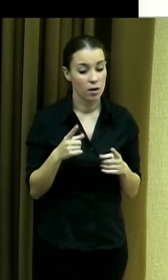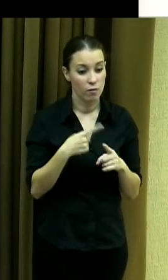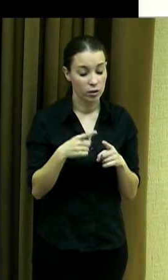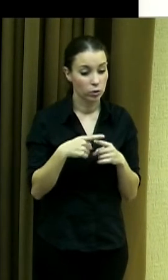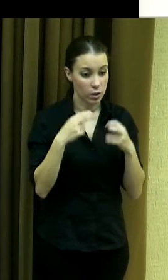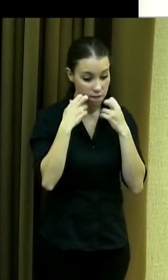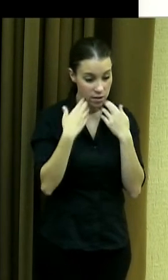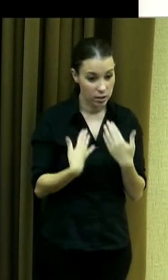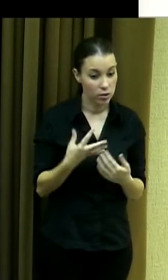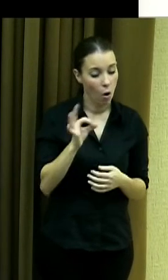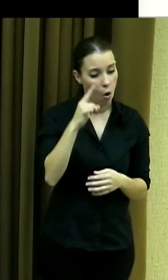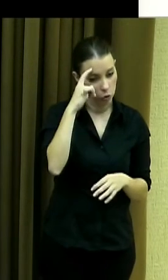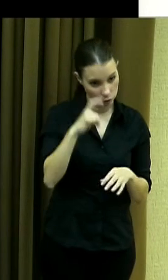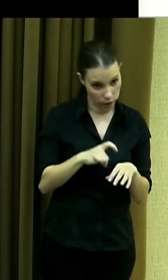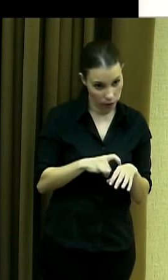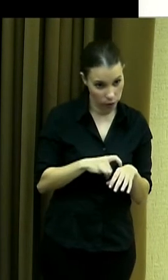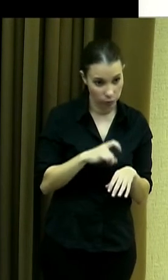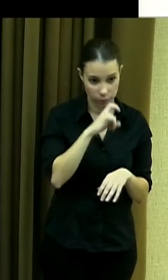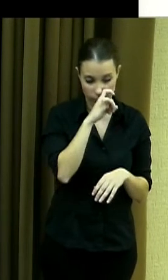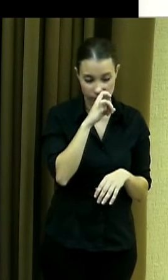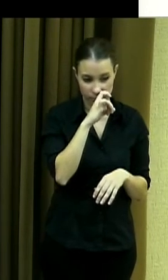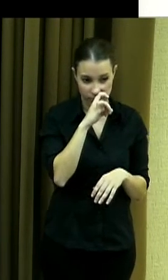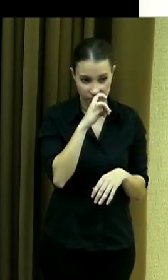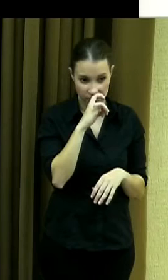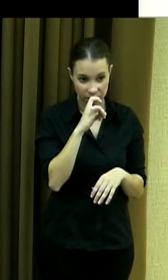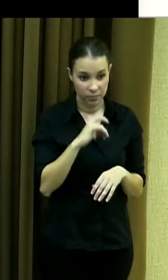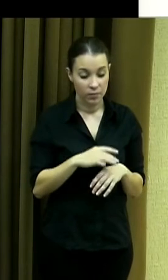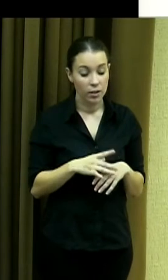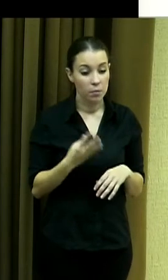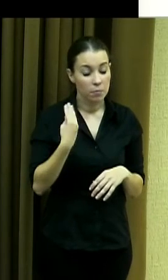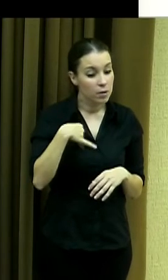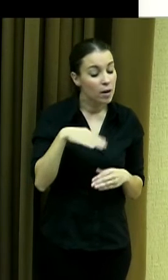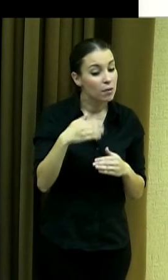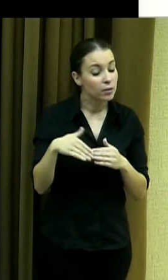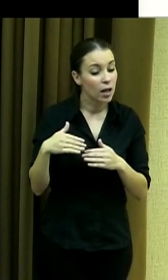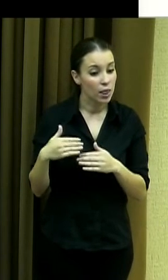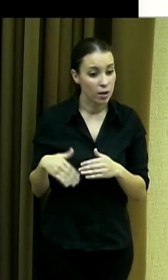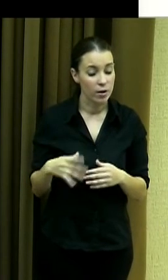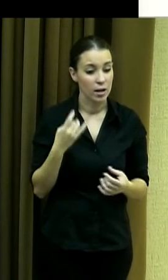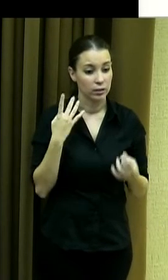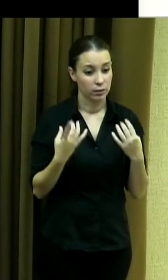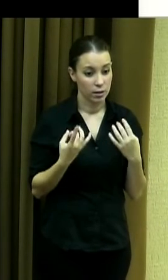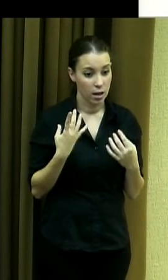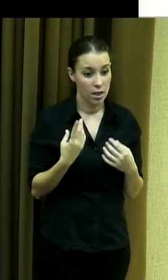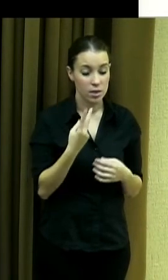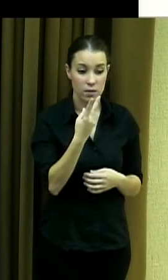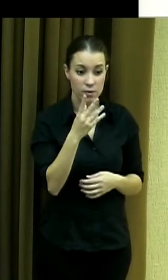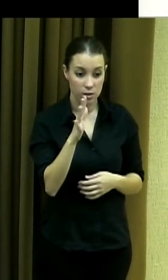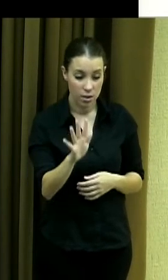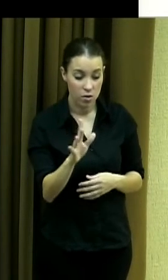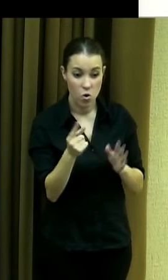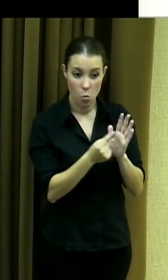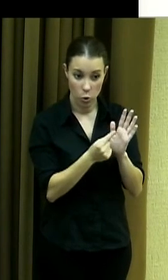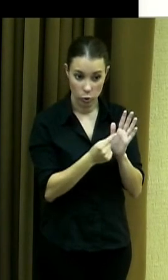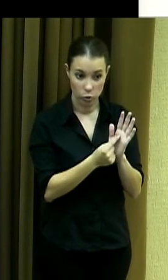físicos o psíquicos. Cuando esas limitaciones en la actividad obtienen una puntuación de 25